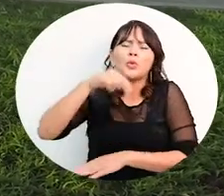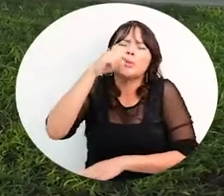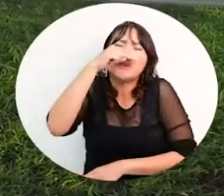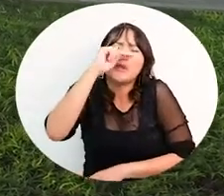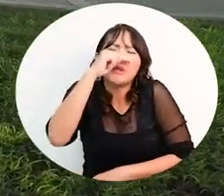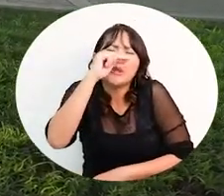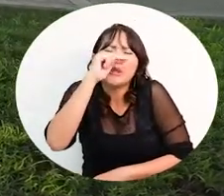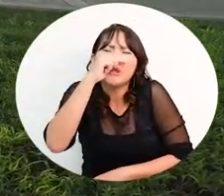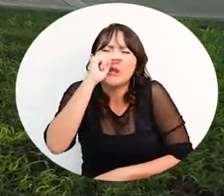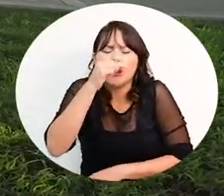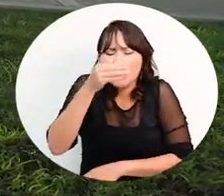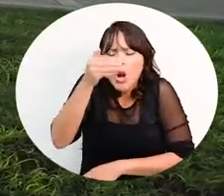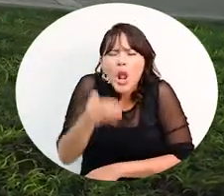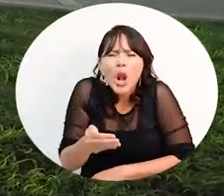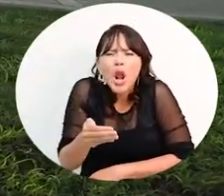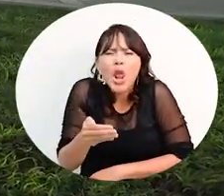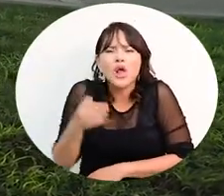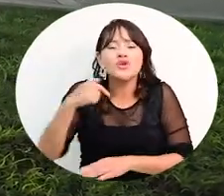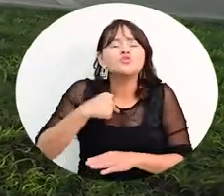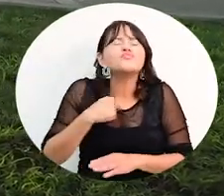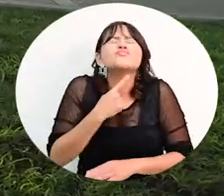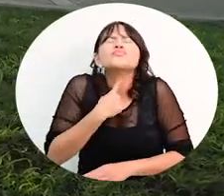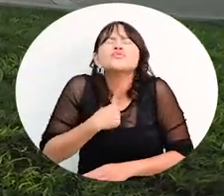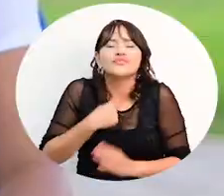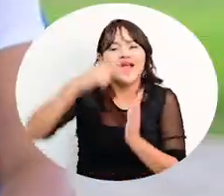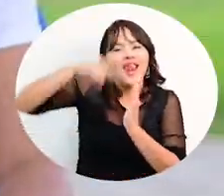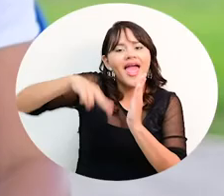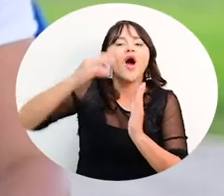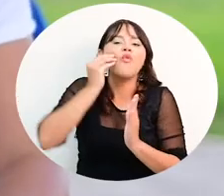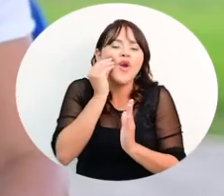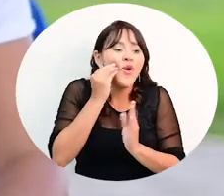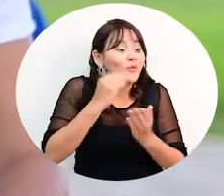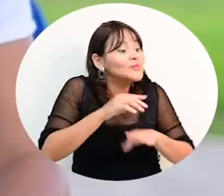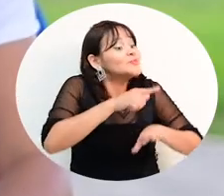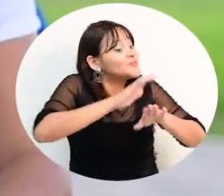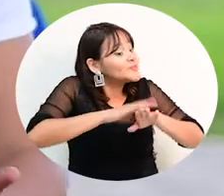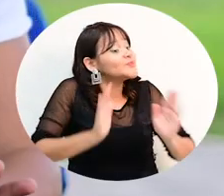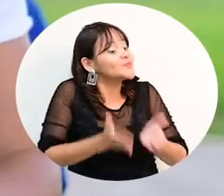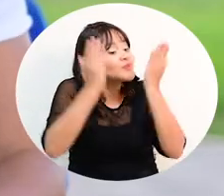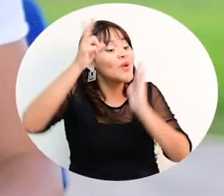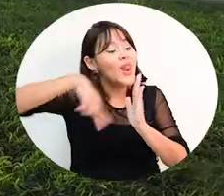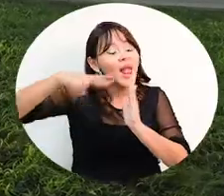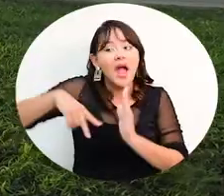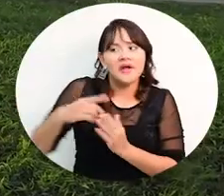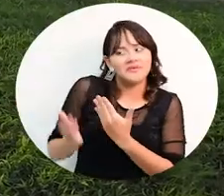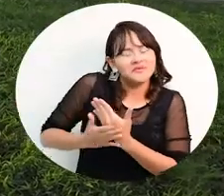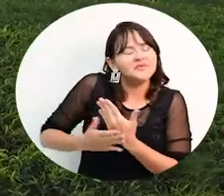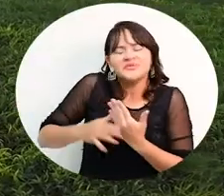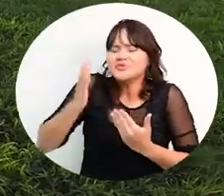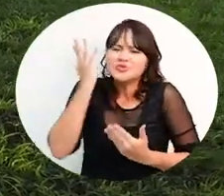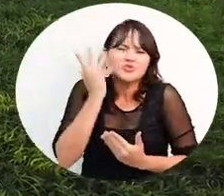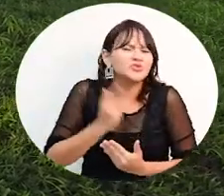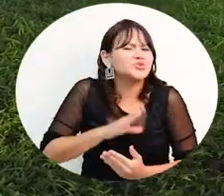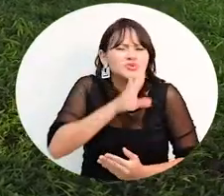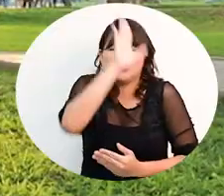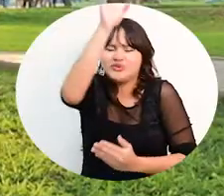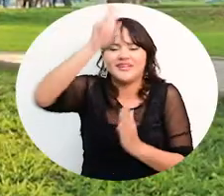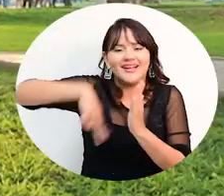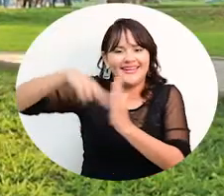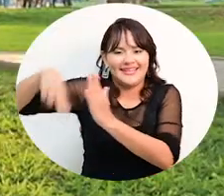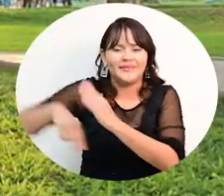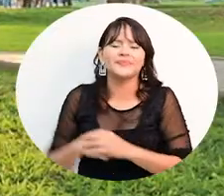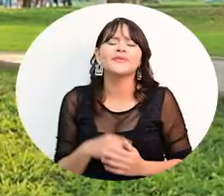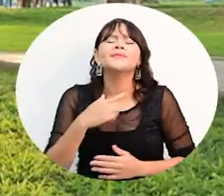leer bastante. Desde pequeñita aprendí a leer a los 2 años. Me gusta caminar por la playa, me encanta ver el atardecer.